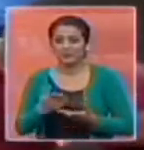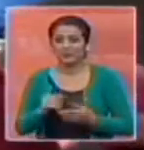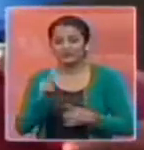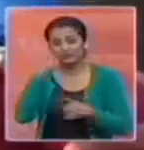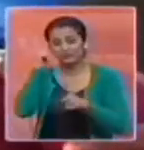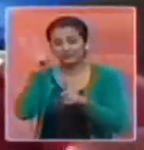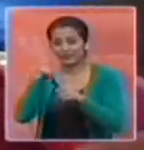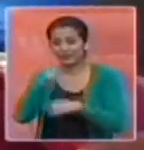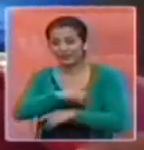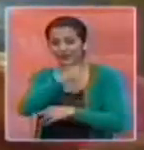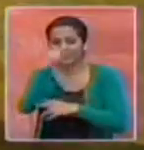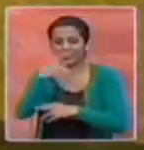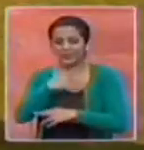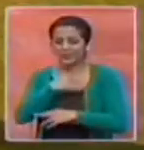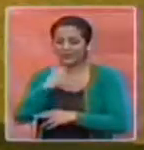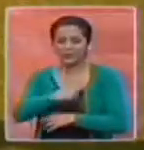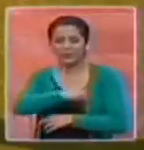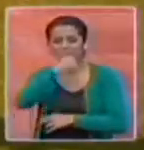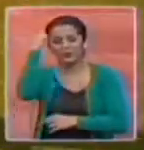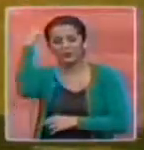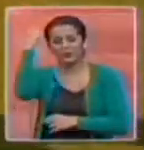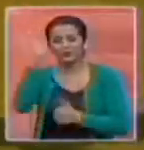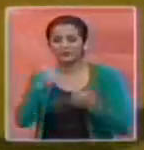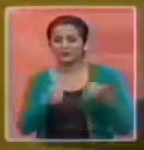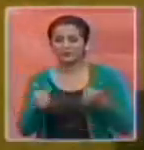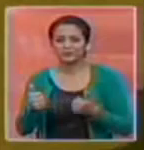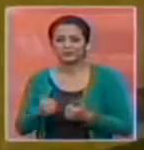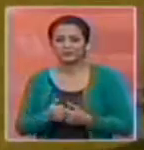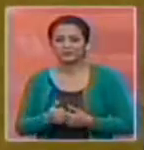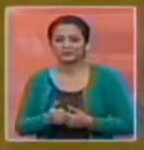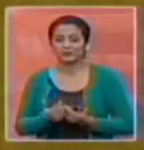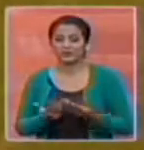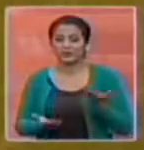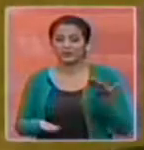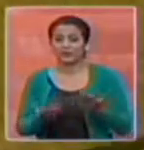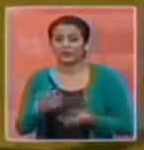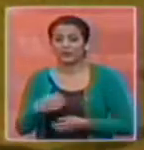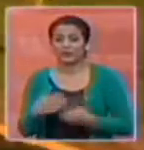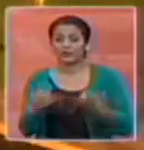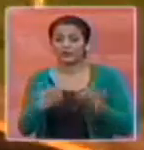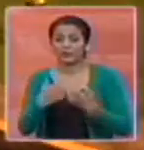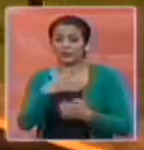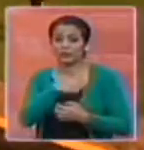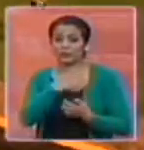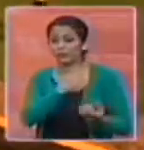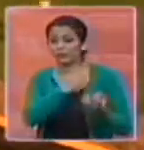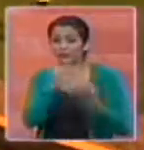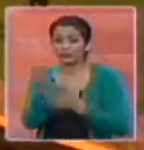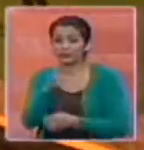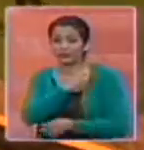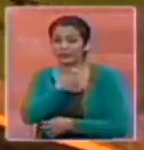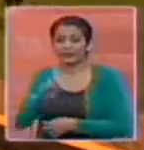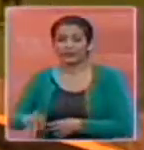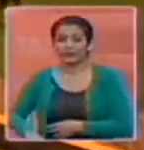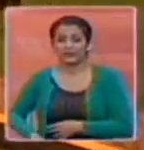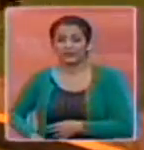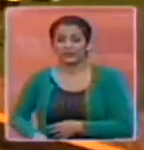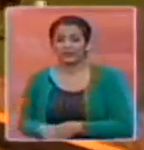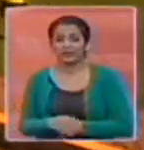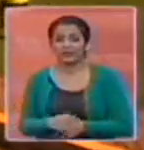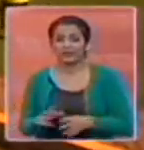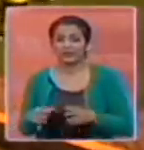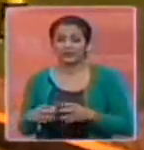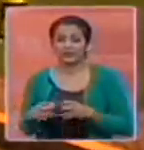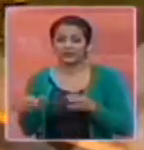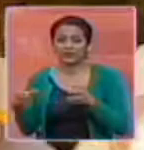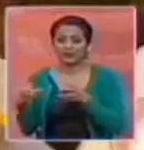y gracias a Dios se me puede dar la oportunidad. En otro tema, en el caso de que Barcelona logre ganar a los azules, no habrá premiación por parte de la Federación Ecuatoriana